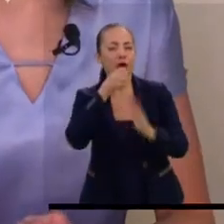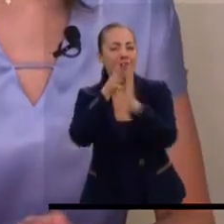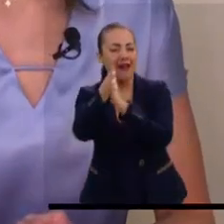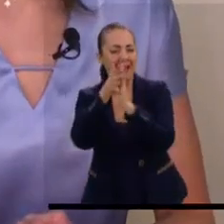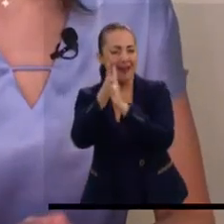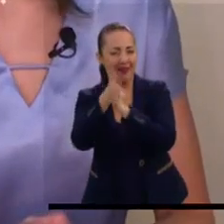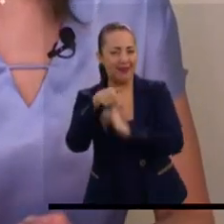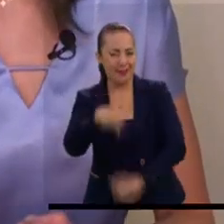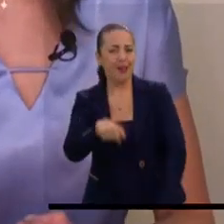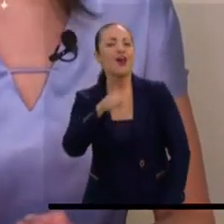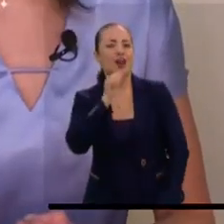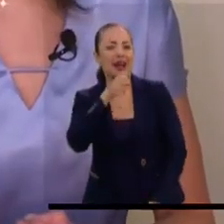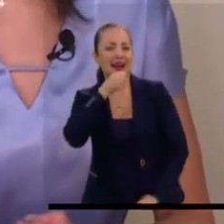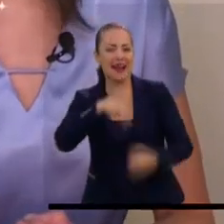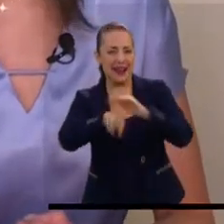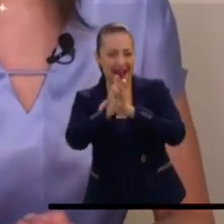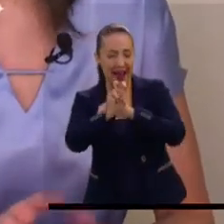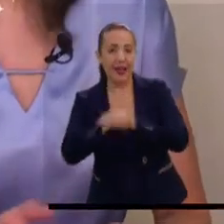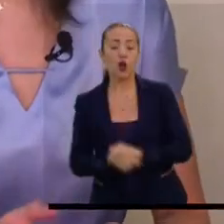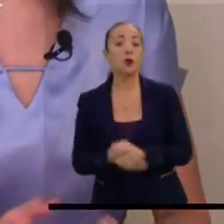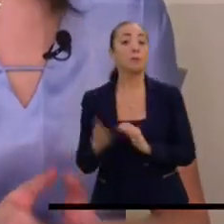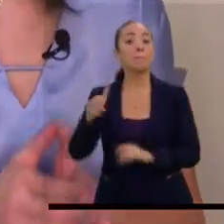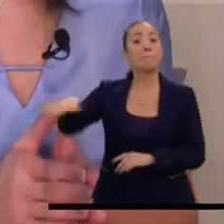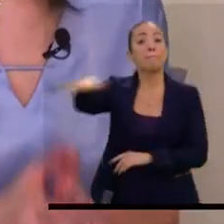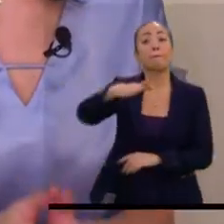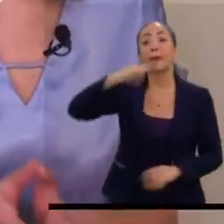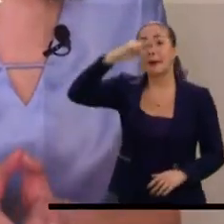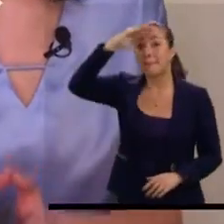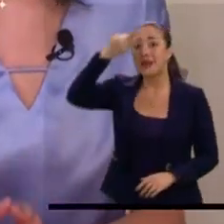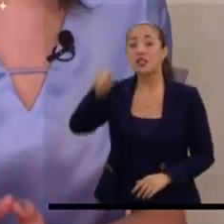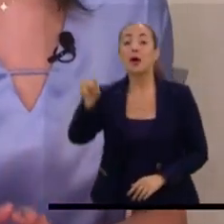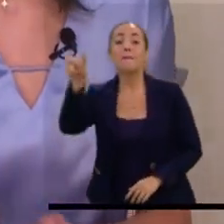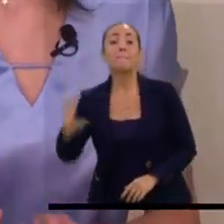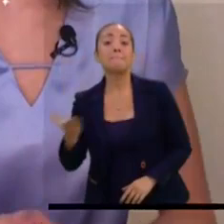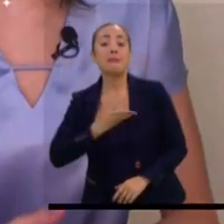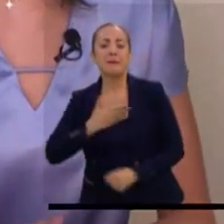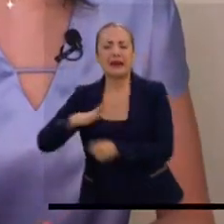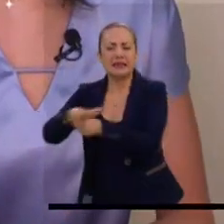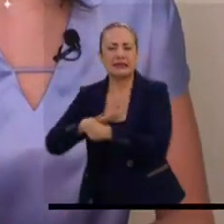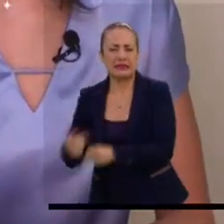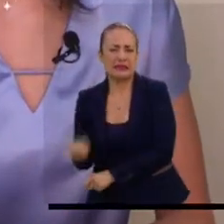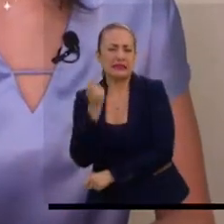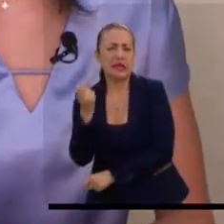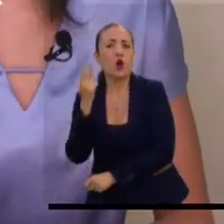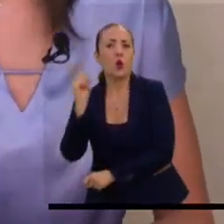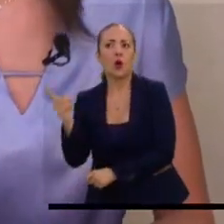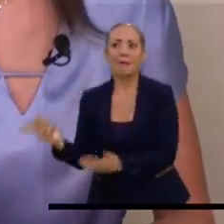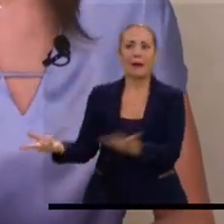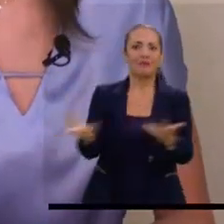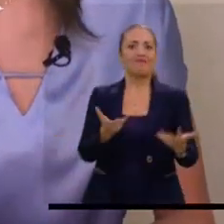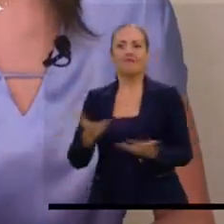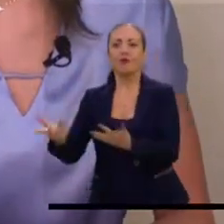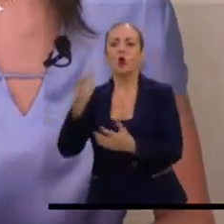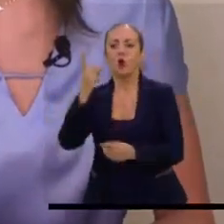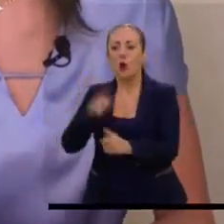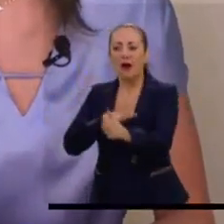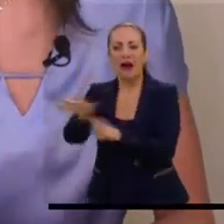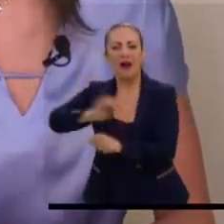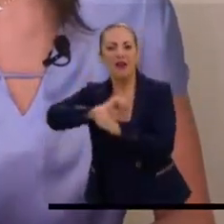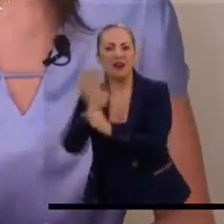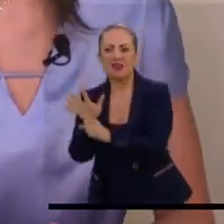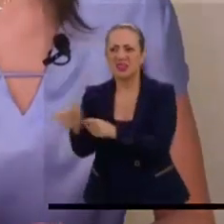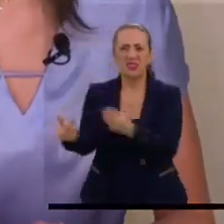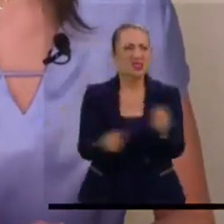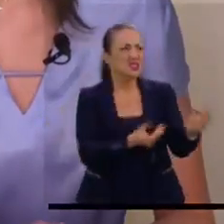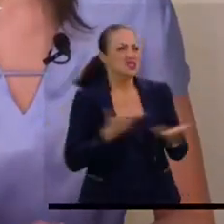En Medellín conocimos el drama de una madre que hoy está entre la espada y la pared por cuenta de la emergencia por el coronavirus.